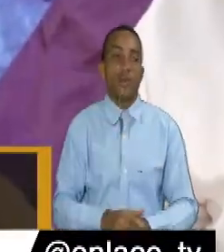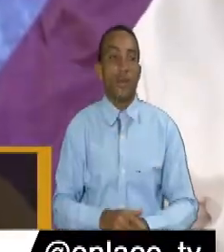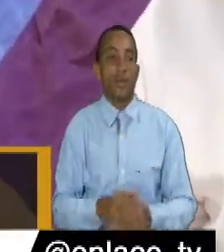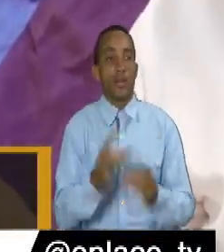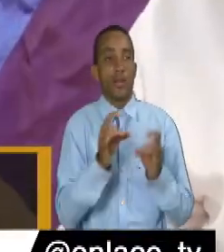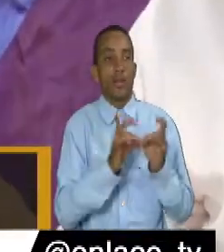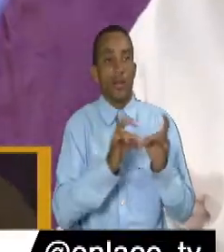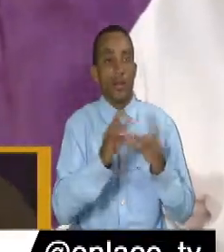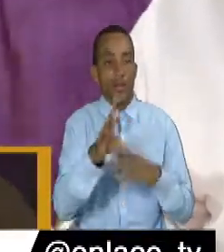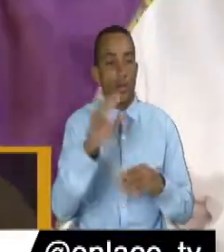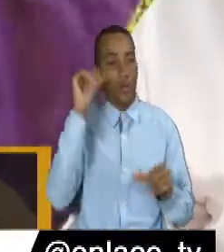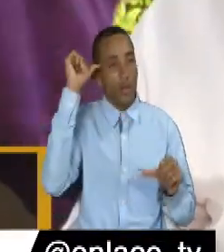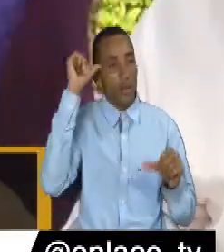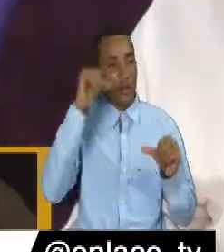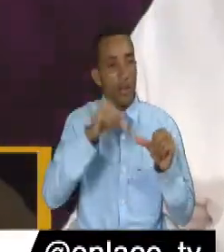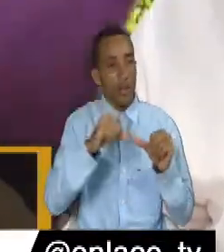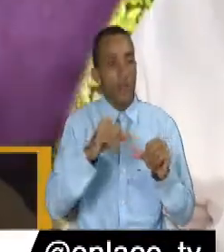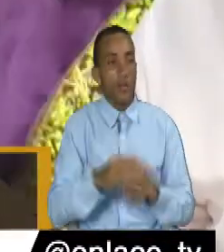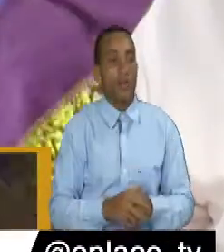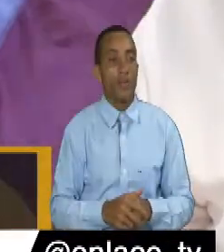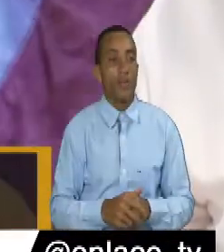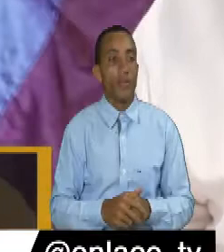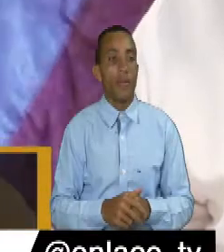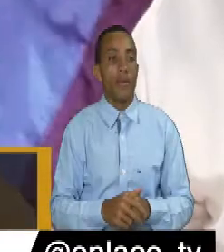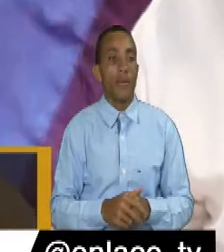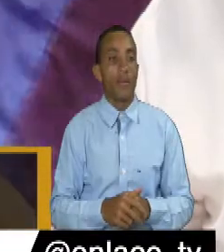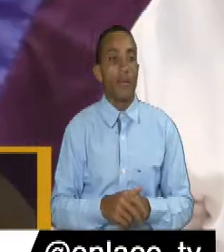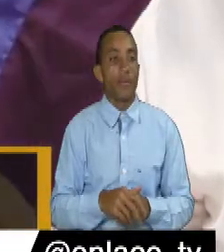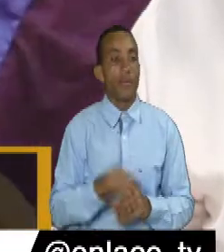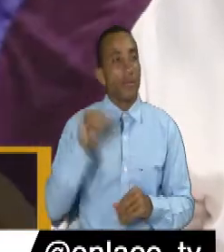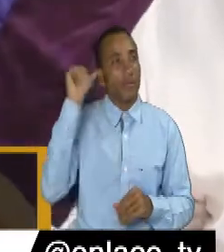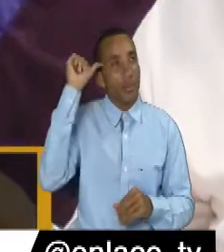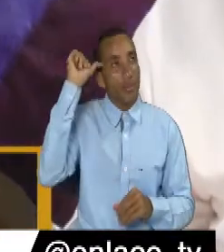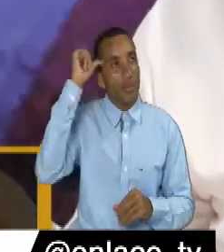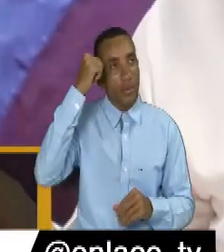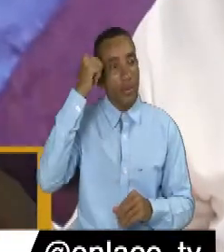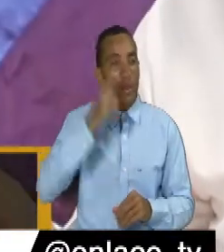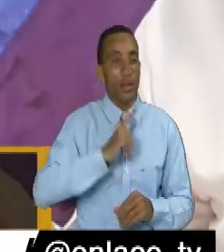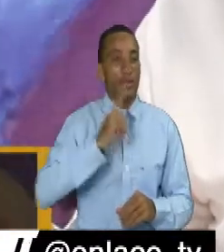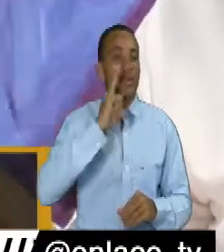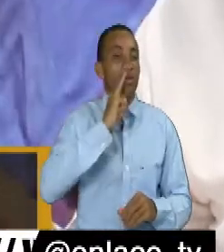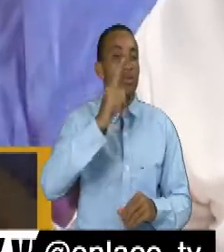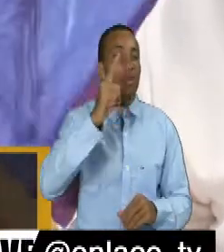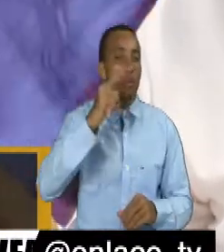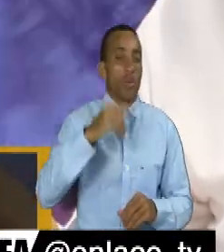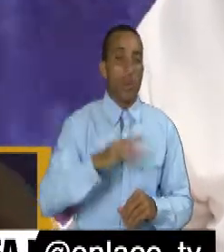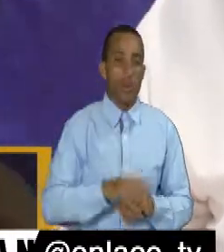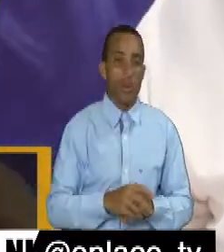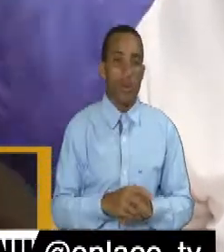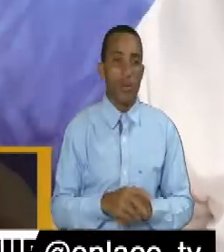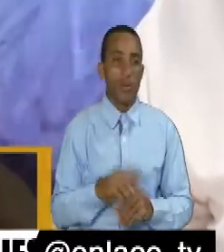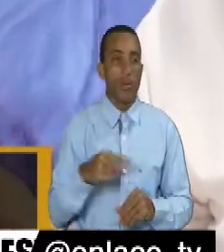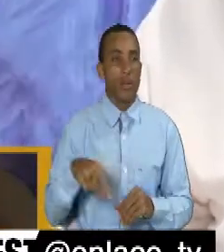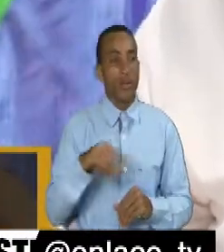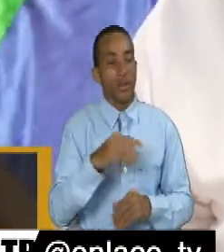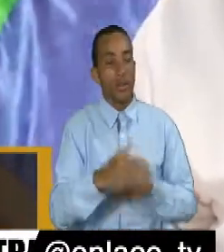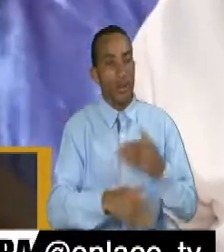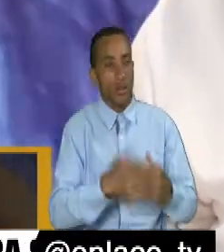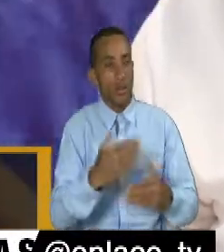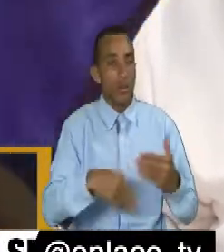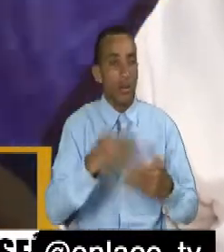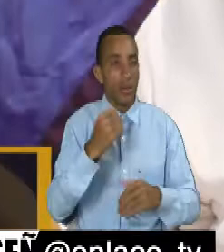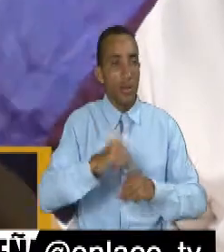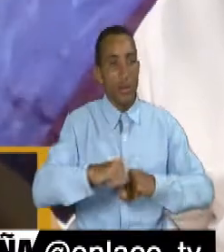de conmemorar, de recordar a estos grandes líderes que de una u otra manera iniciaron el movimiento